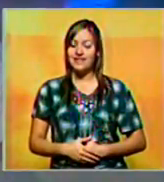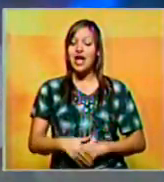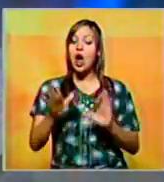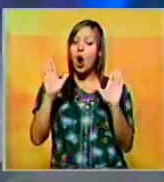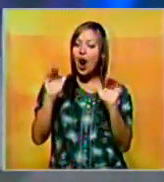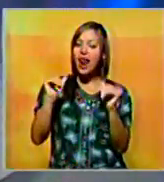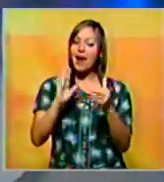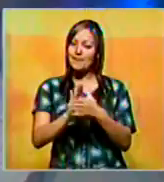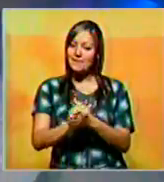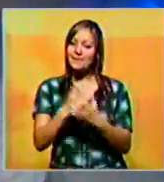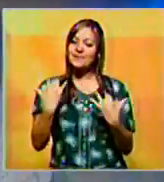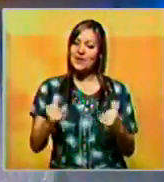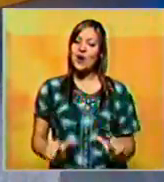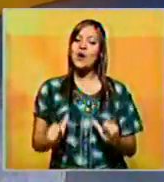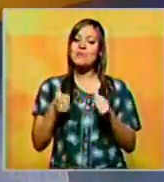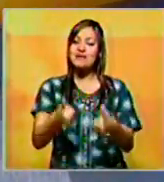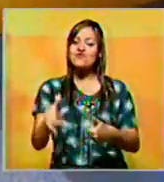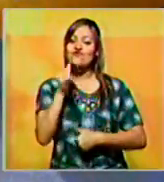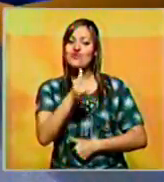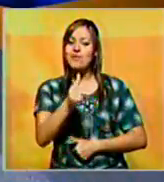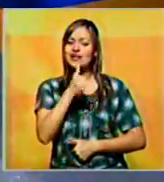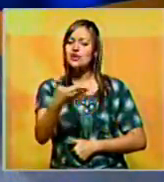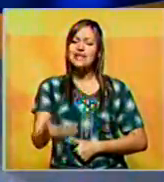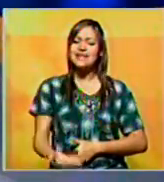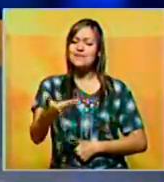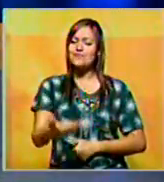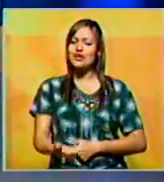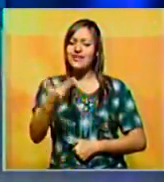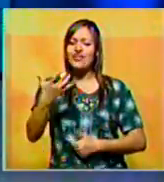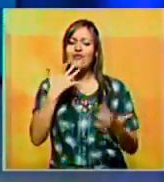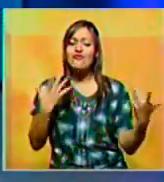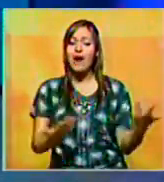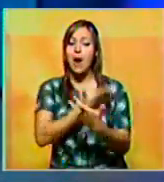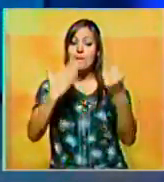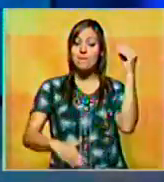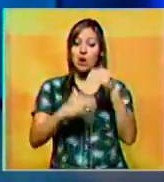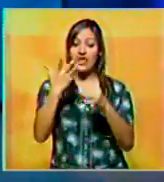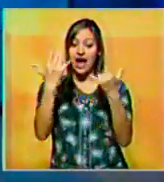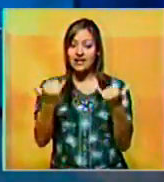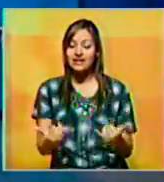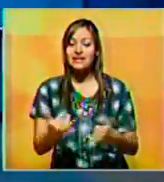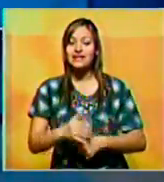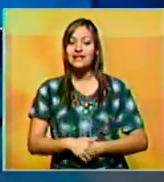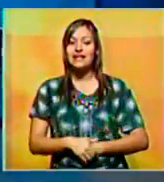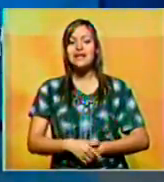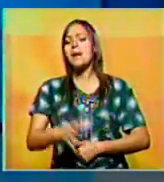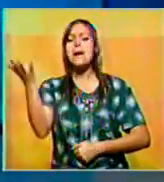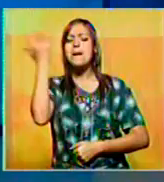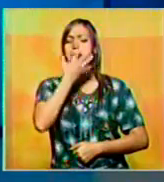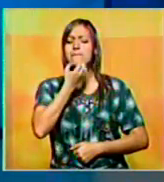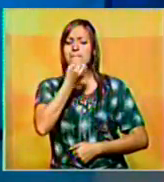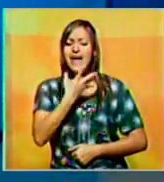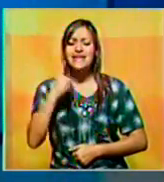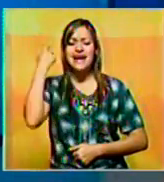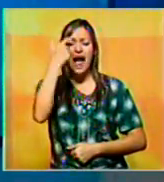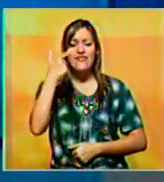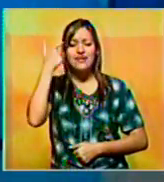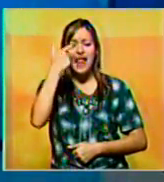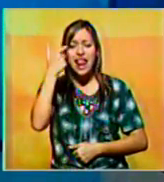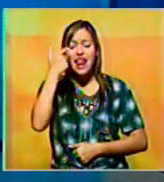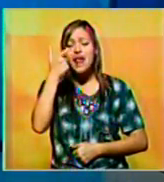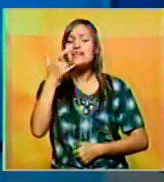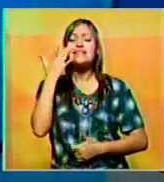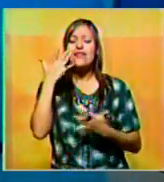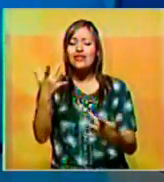Hola, hola, ¿qué tal amigos? Desde ya comenzamos las noticias más relevantes del espectáculo acá en Estrenos y Estrellas. Nuestra hermosísima María Gabriela Isler